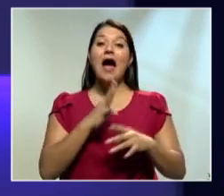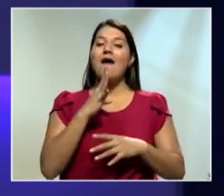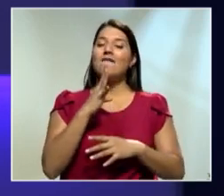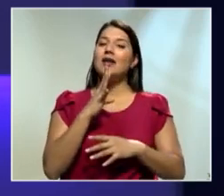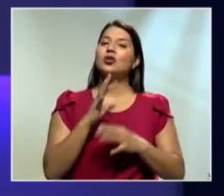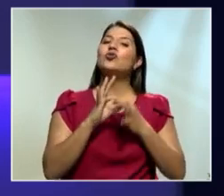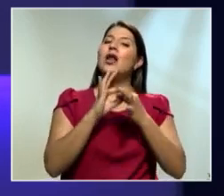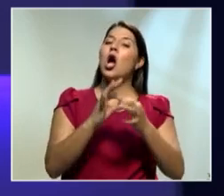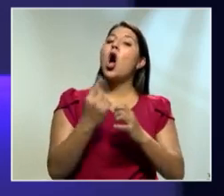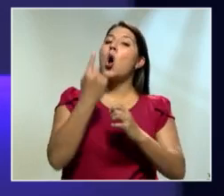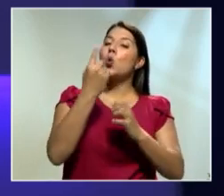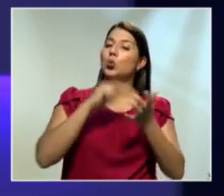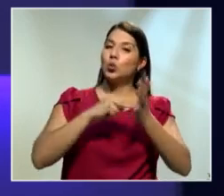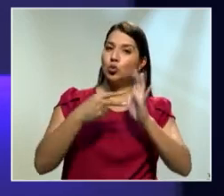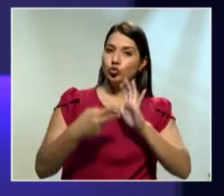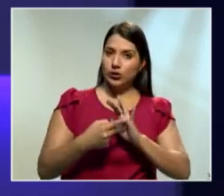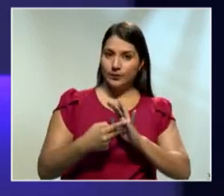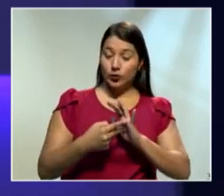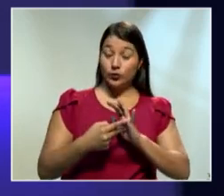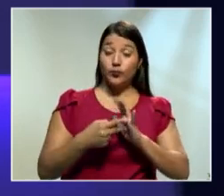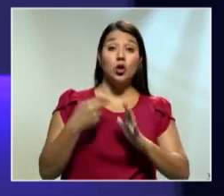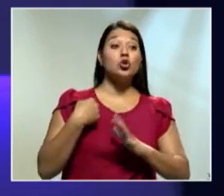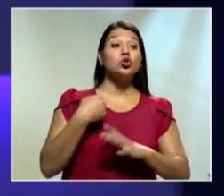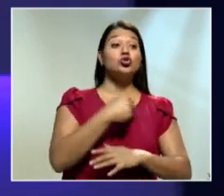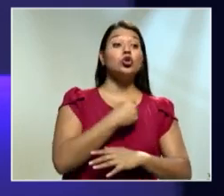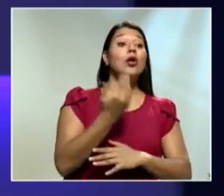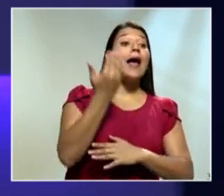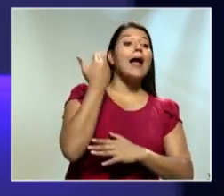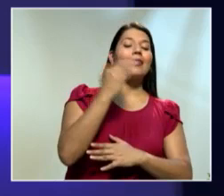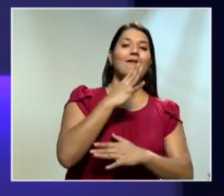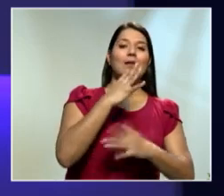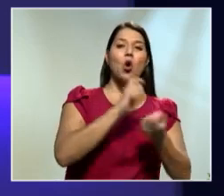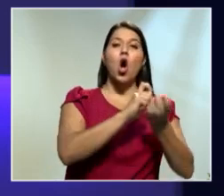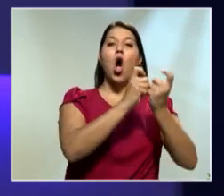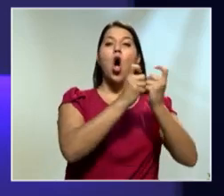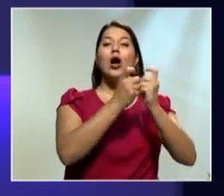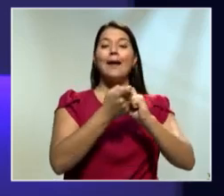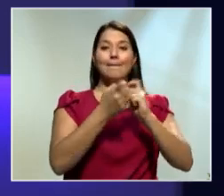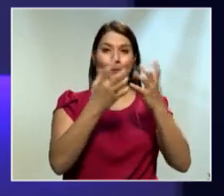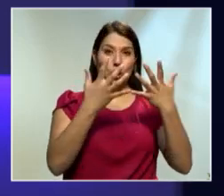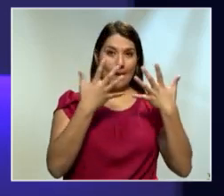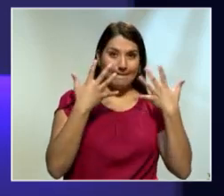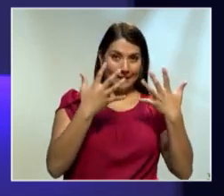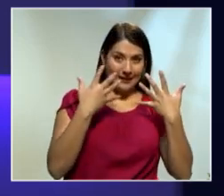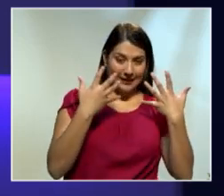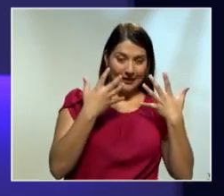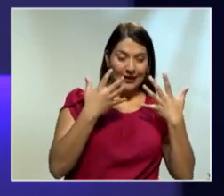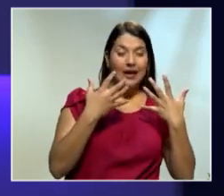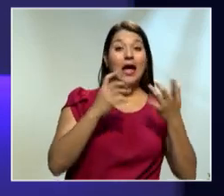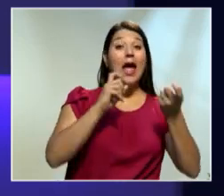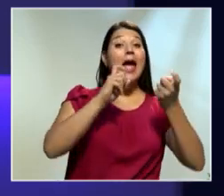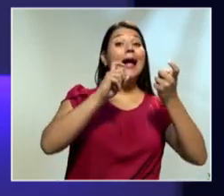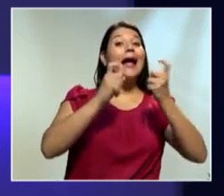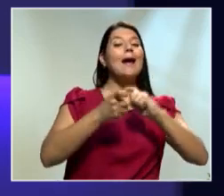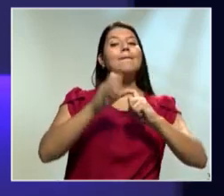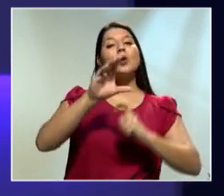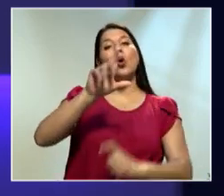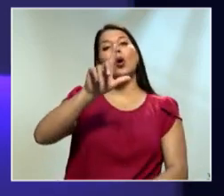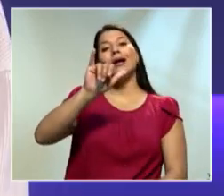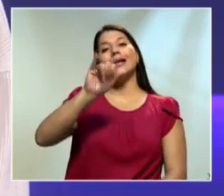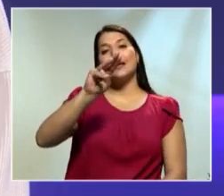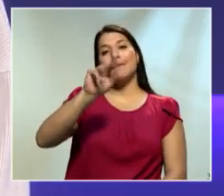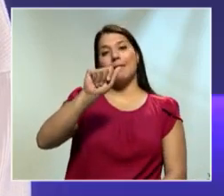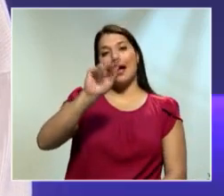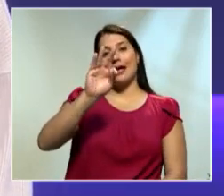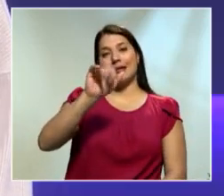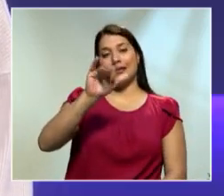concepto. Pasamos de hablar de cambio climático a crisis climática. ¿Por qué? Bueno, este